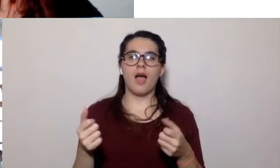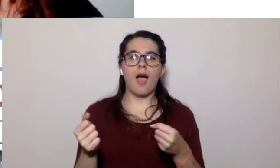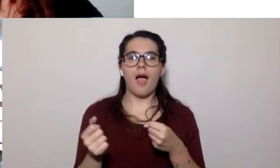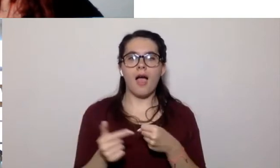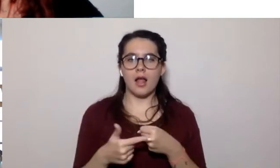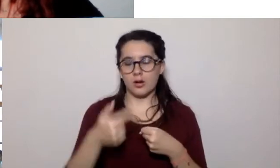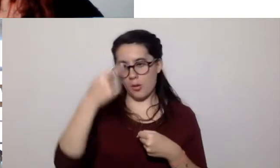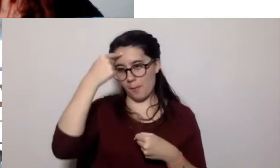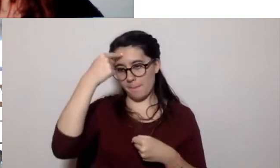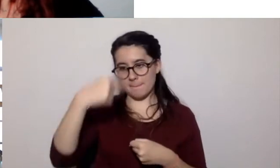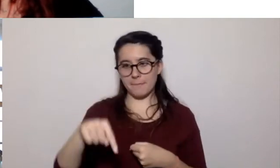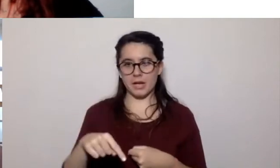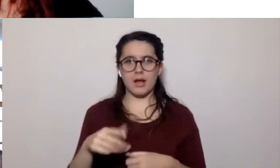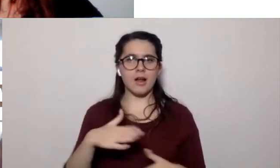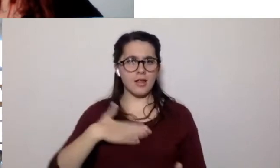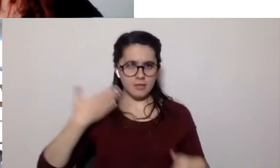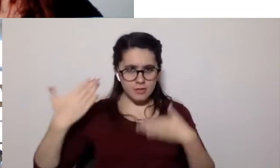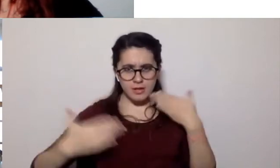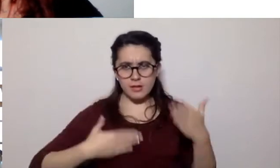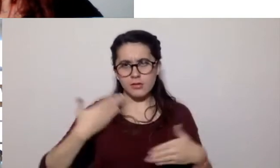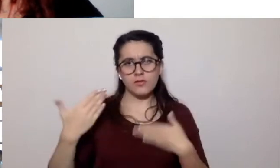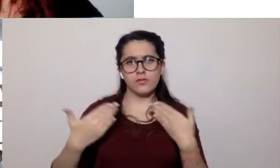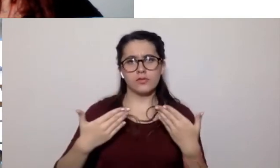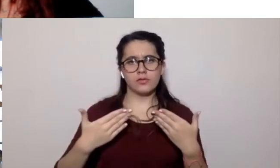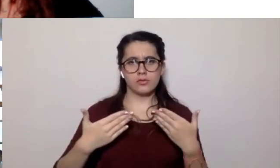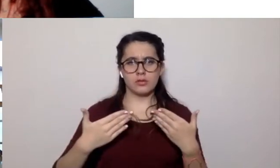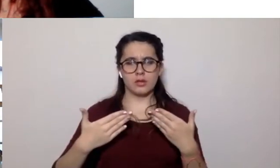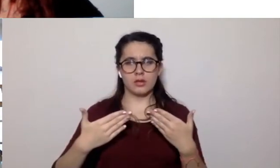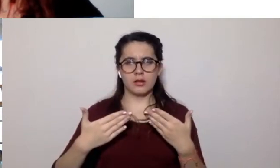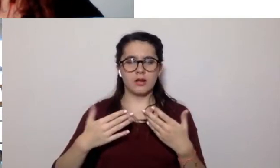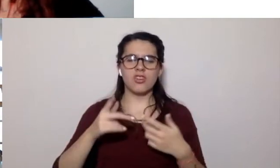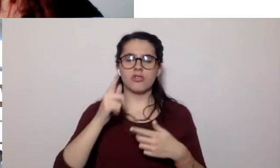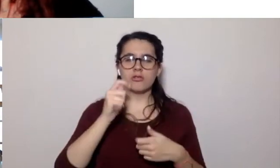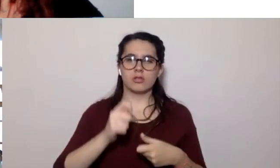sirvan. Y no llenarte de cosas tampoco.